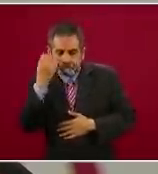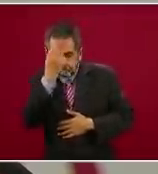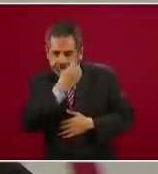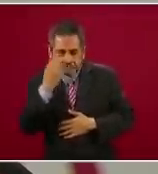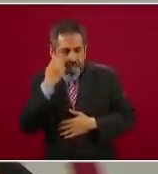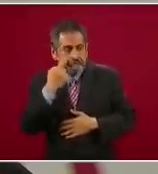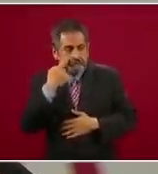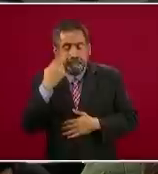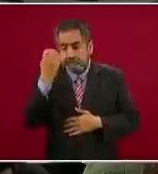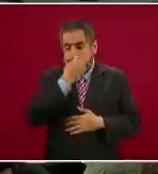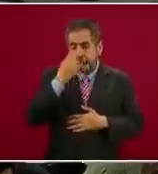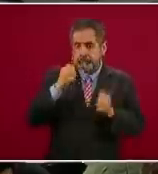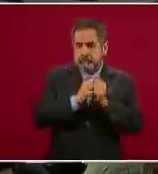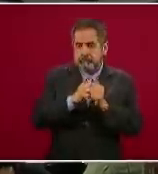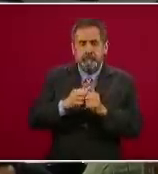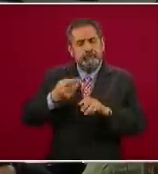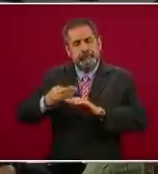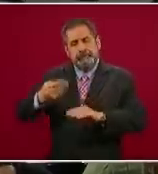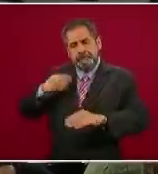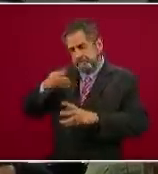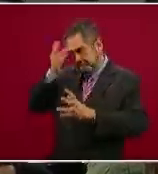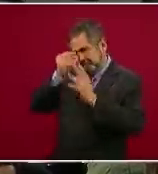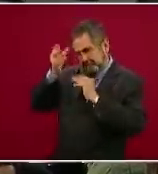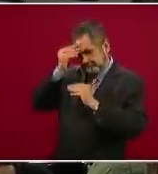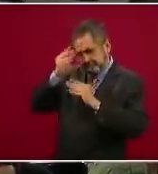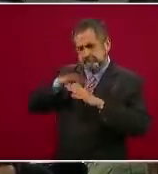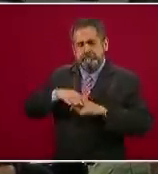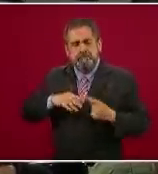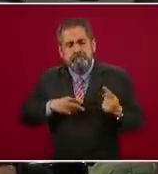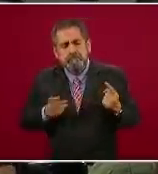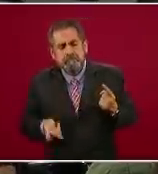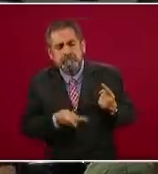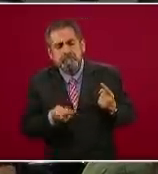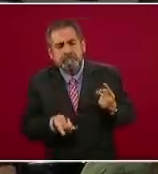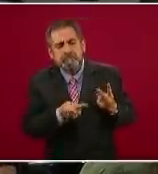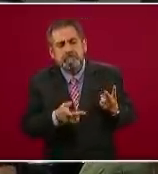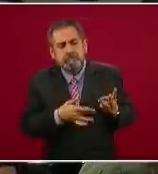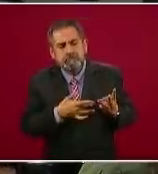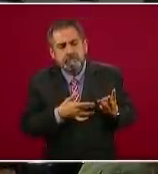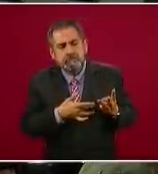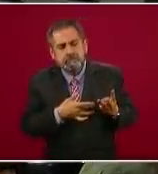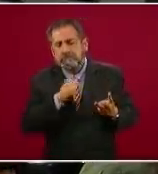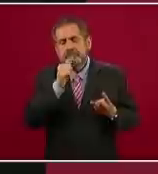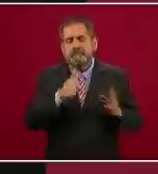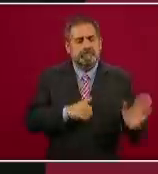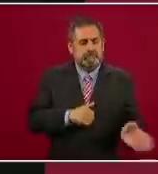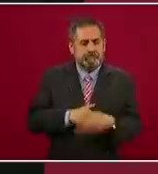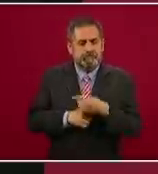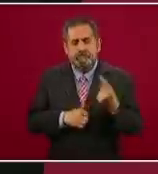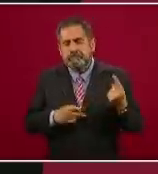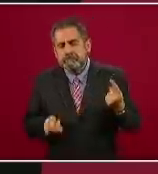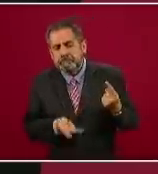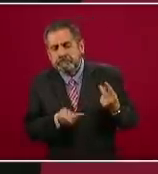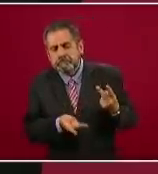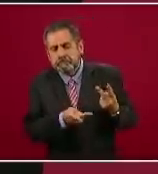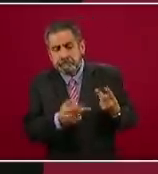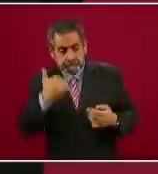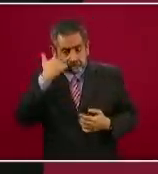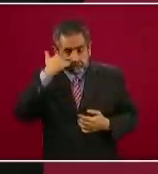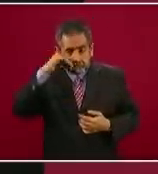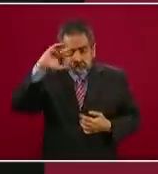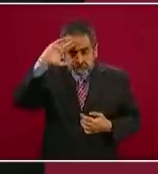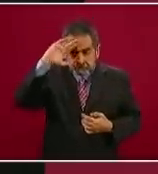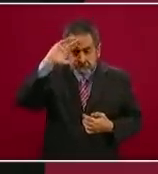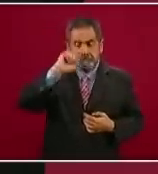dedicadas que con un entrenamiento mínimo pueden preguntar por los síntomas, y si alguien tiene síntomas, fiebre,